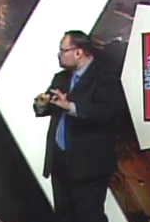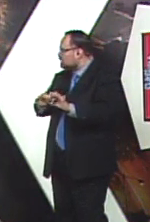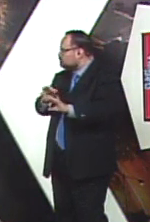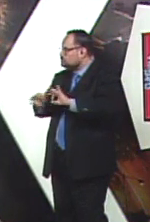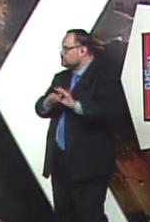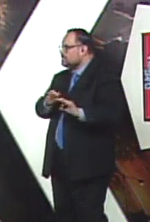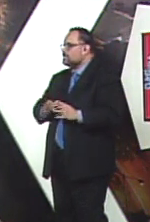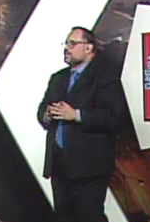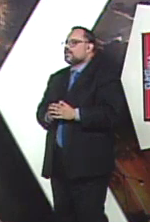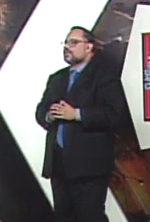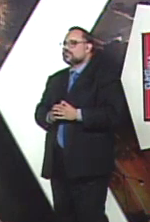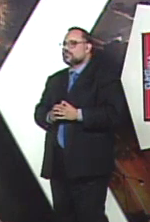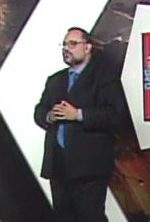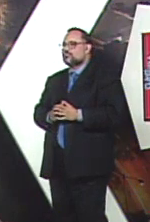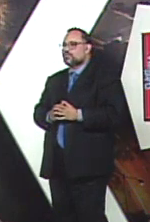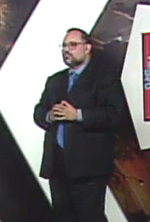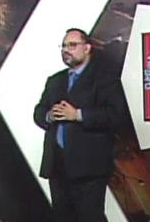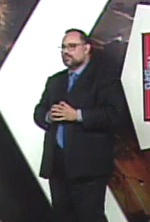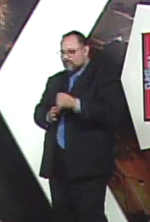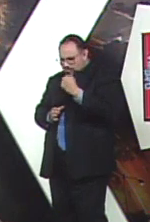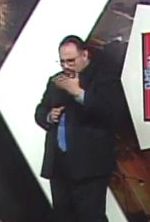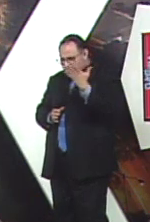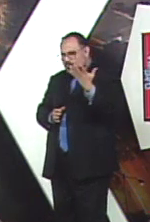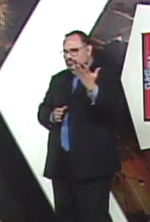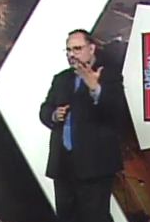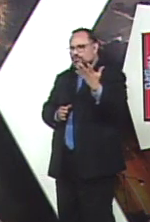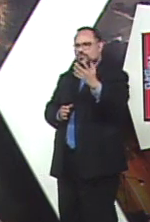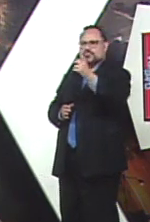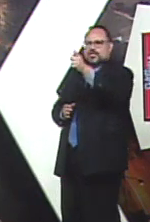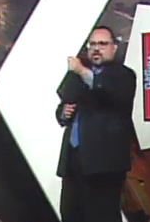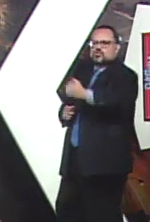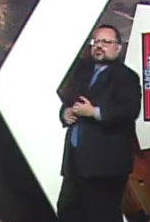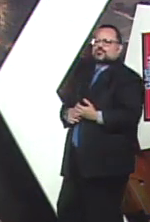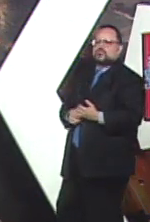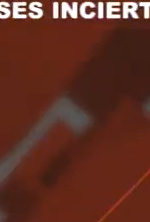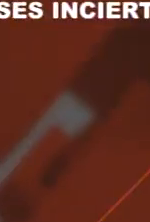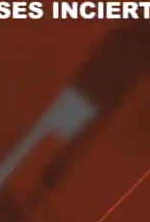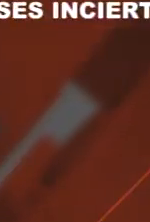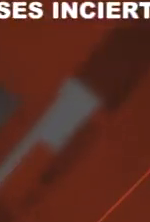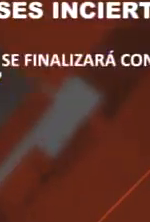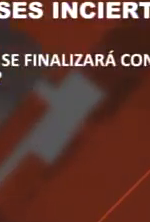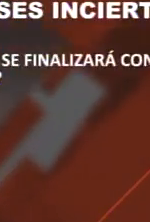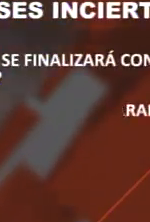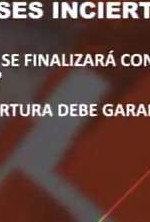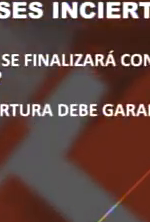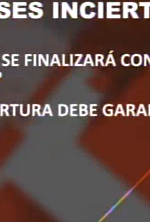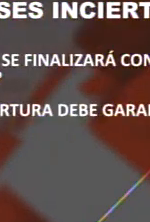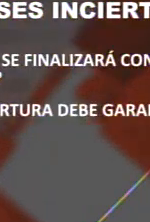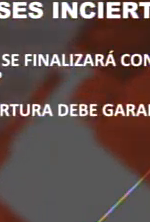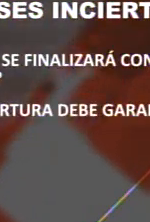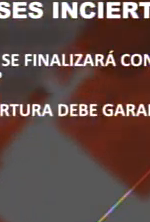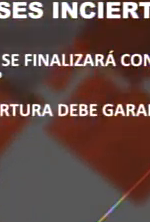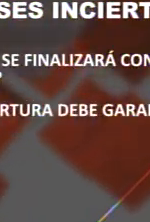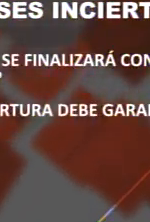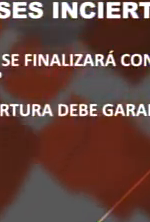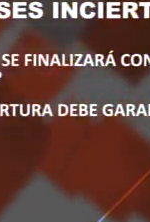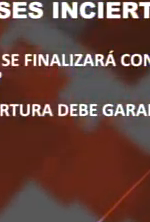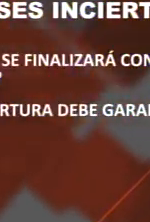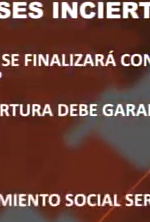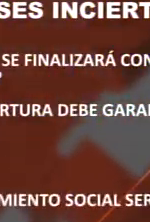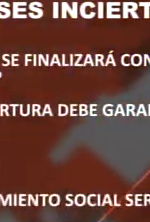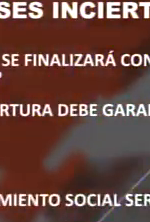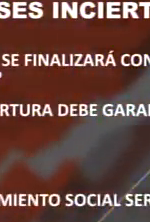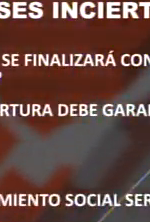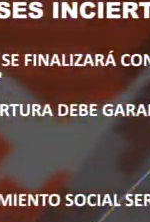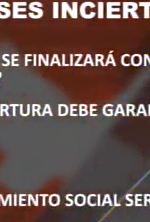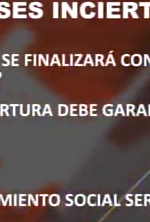otros datos, ya para ir cadenciando un poquito este tema, pero darle un sustento también, nuestra producción los pone allí para que usted los vea o los escuche.